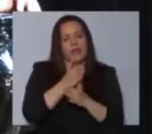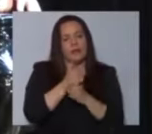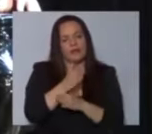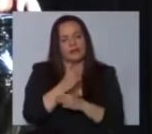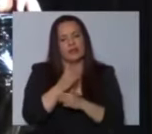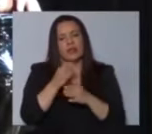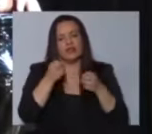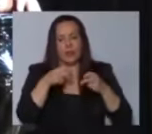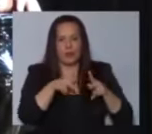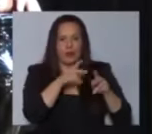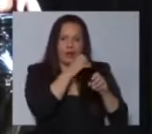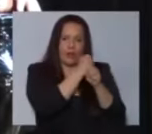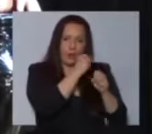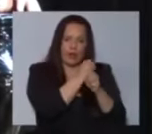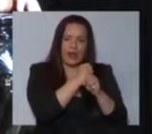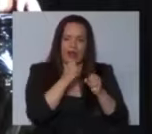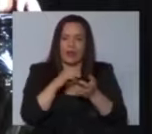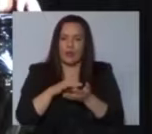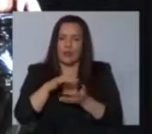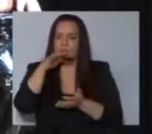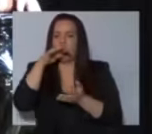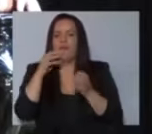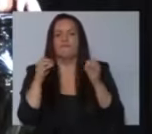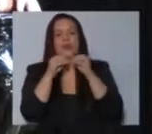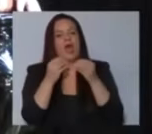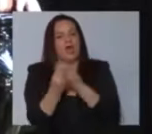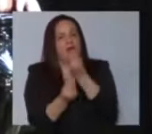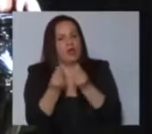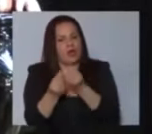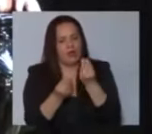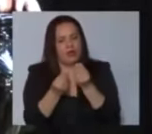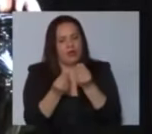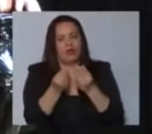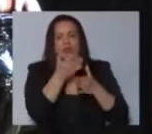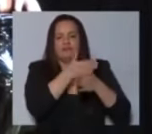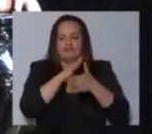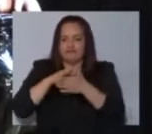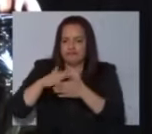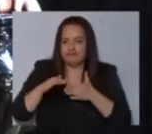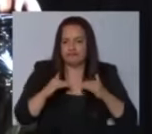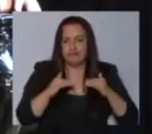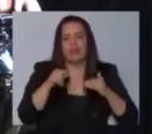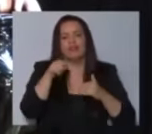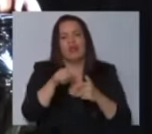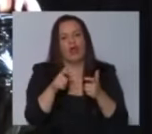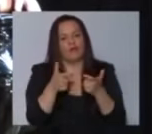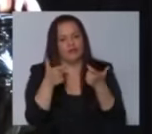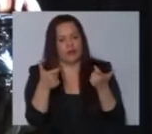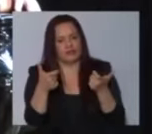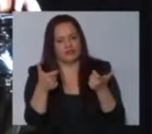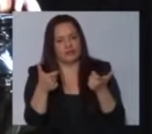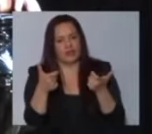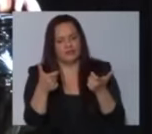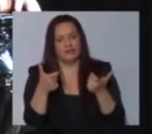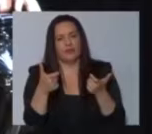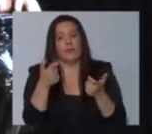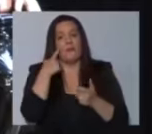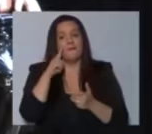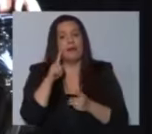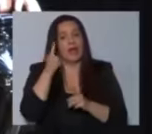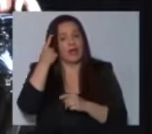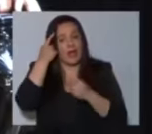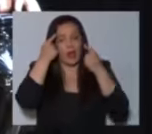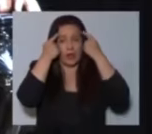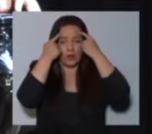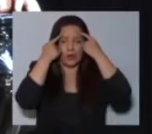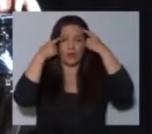dignificación laboral, el incremento de la producción y una justa distribución de la riqueza. Para alcanzar esos